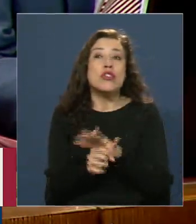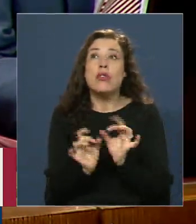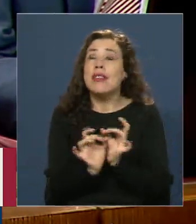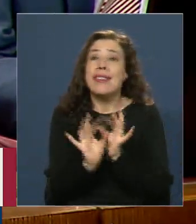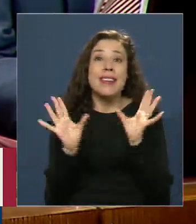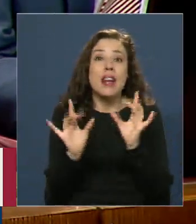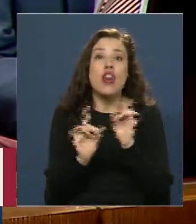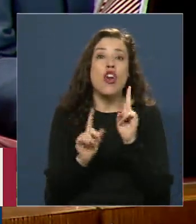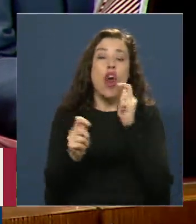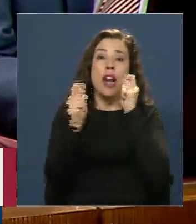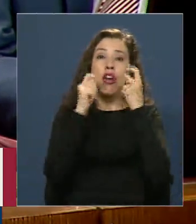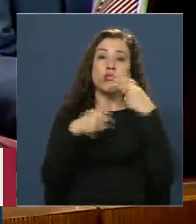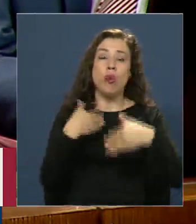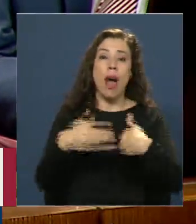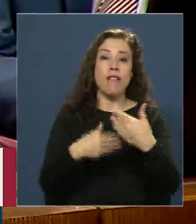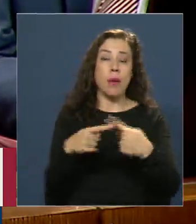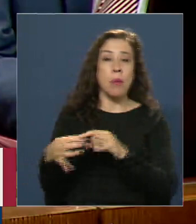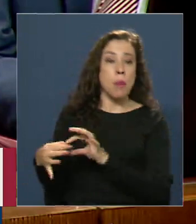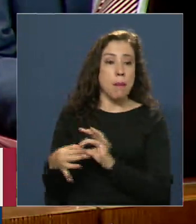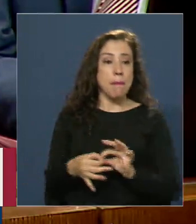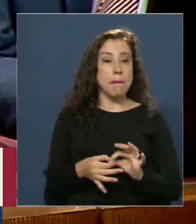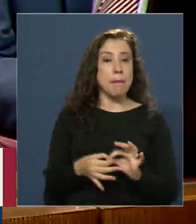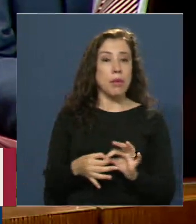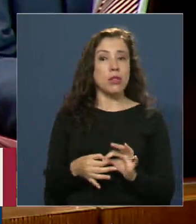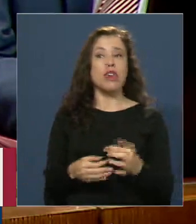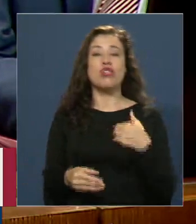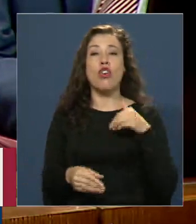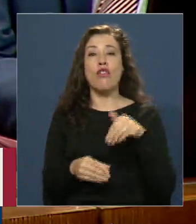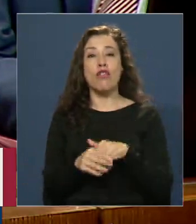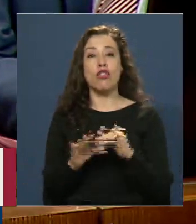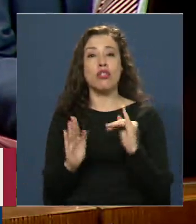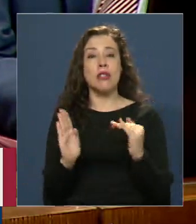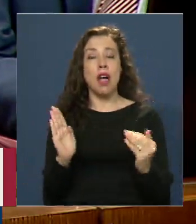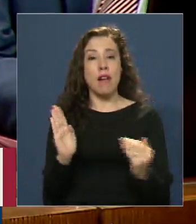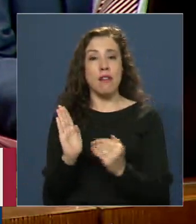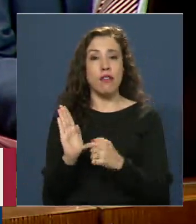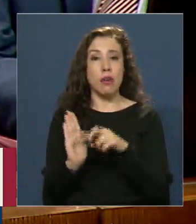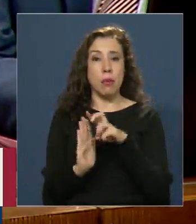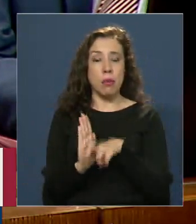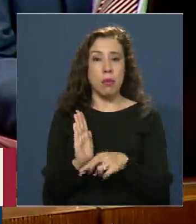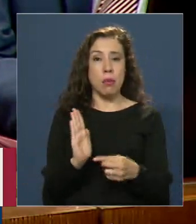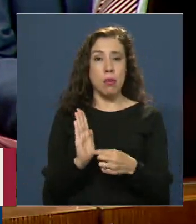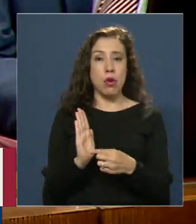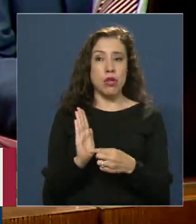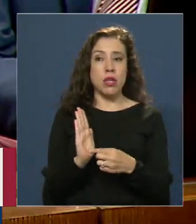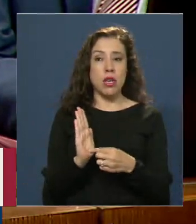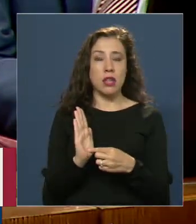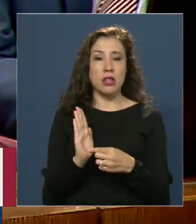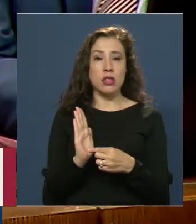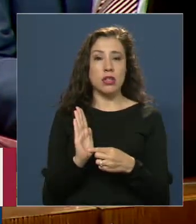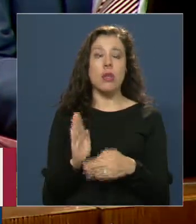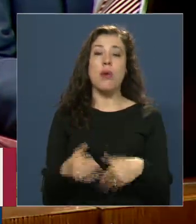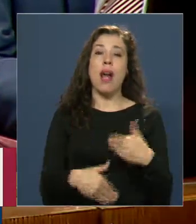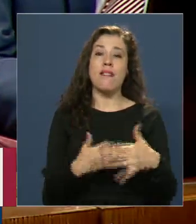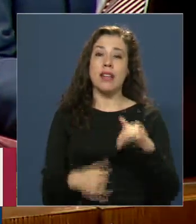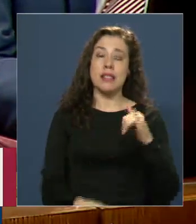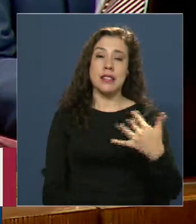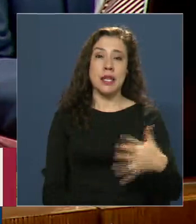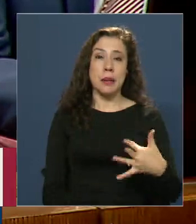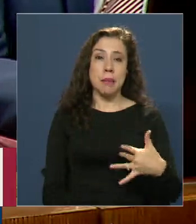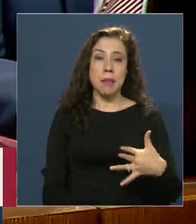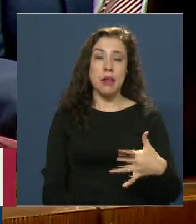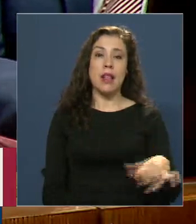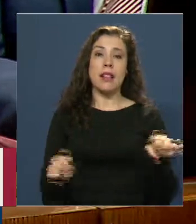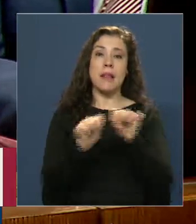en riesgo sus avances. Por eso, presidente, mi voto será a favor de este proyecto, considerando que es un paso importante para